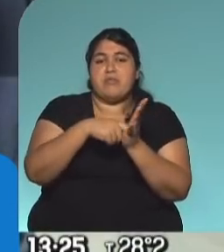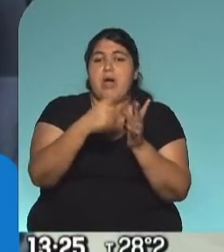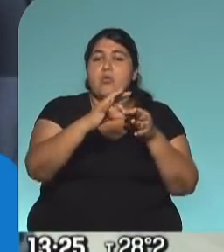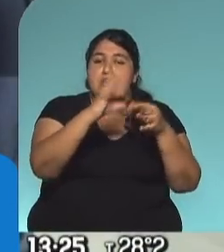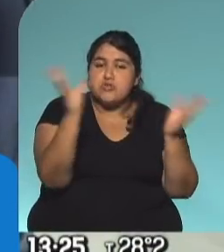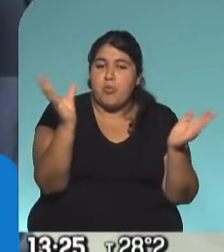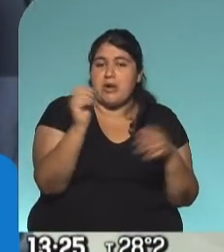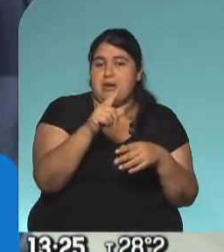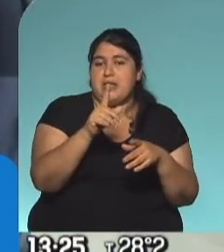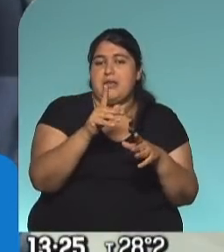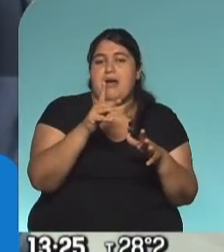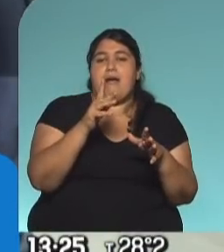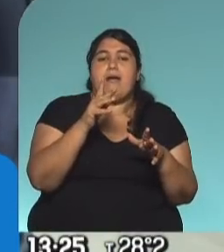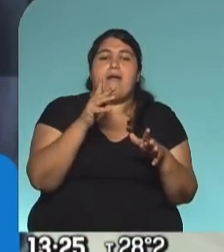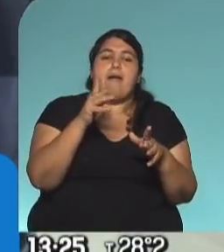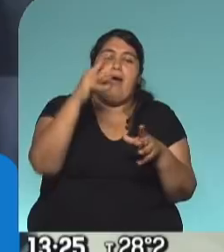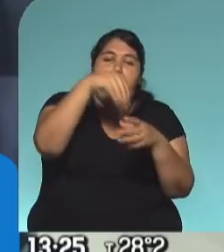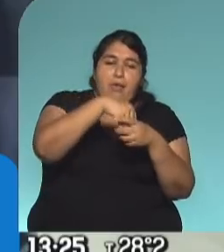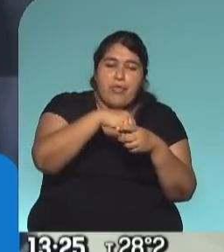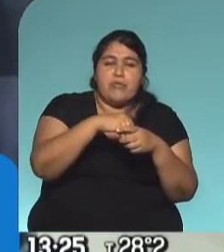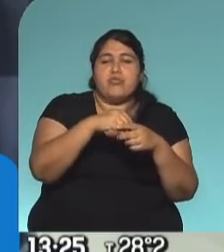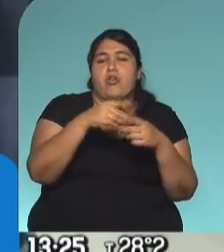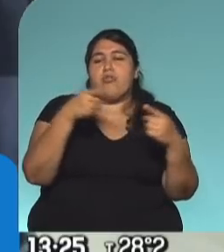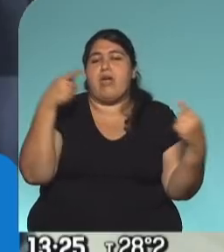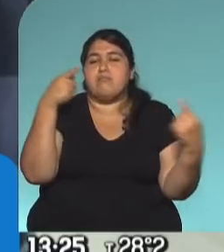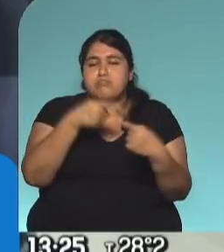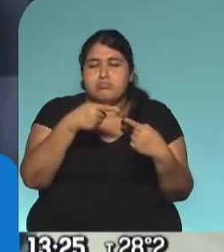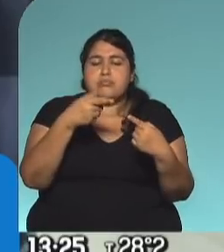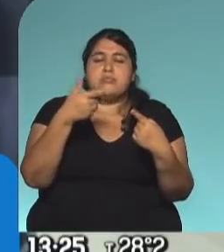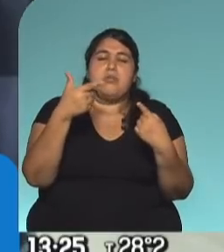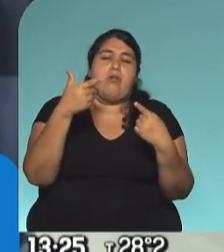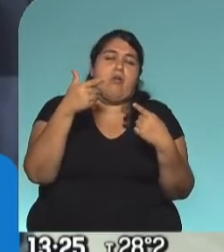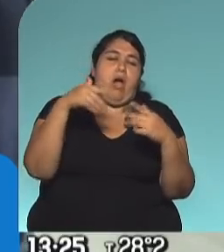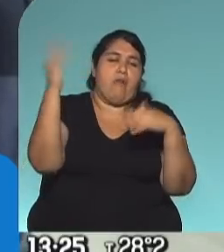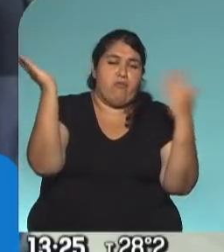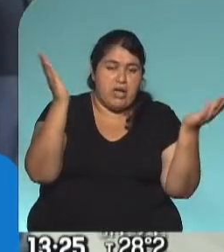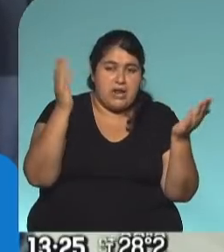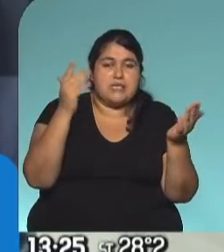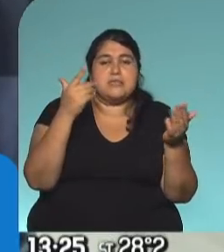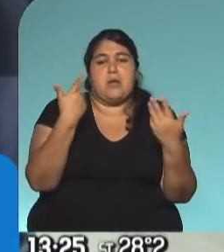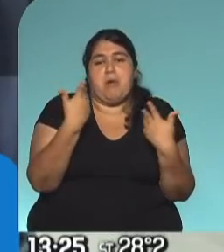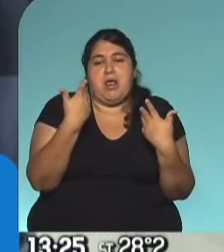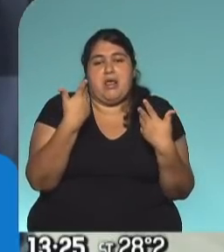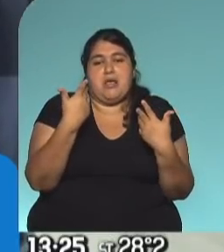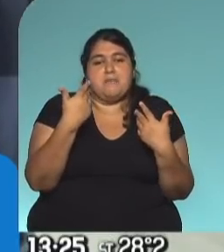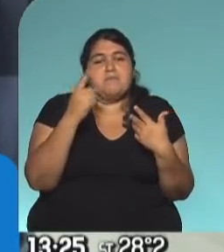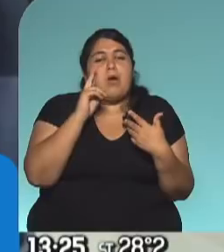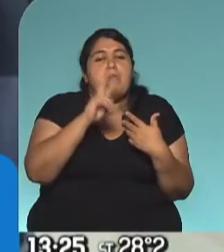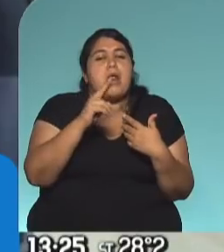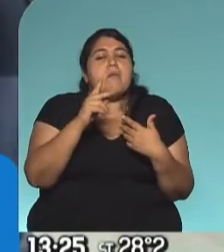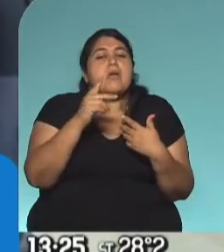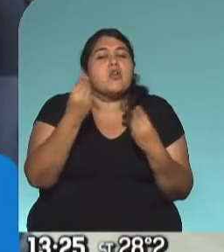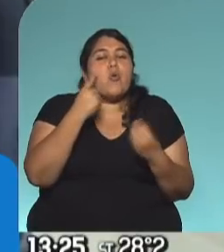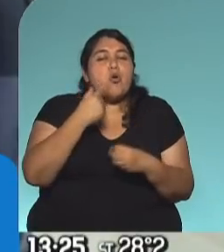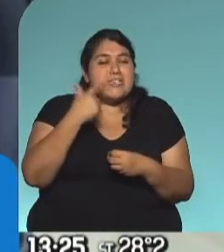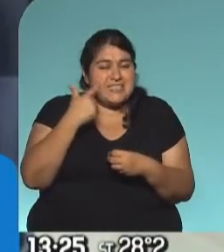sovereignty in the face of enemies at home and abroad by preventing an ISIS resurgence and working toward